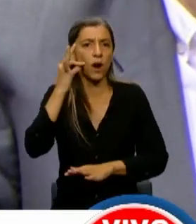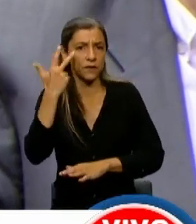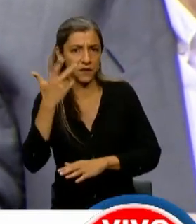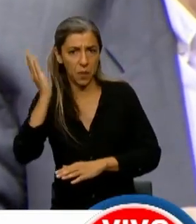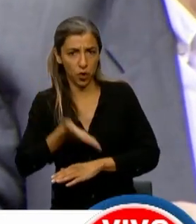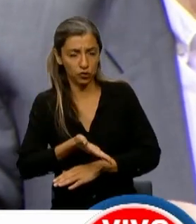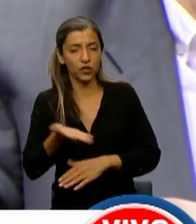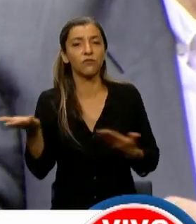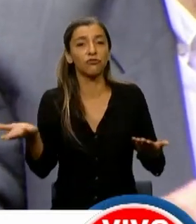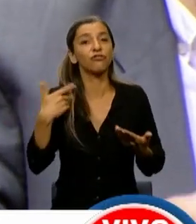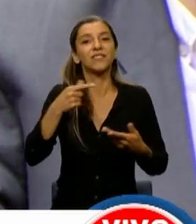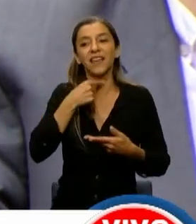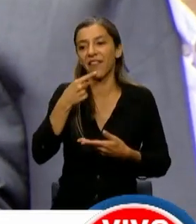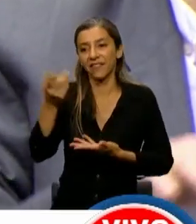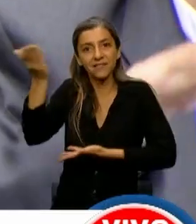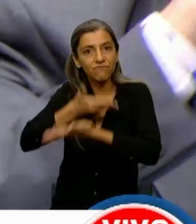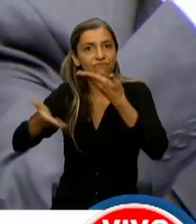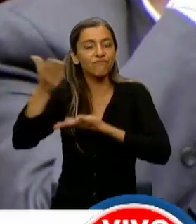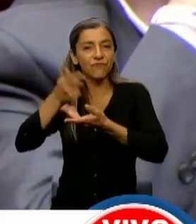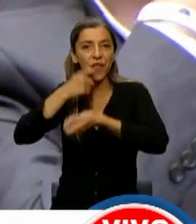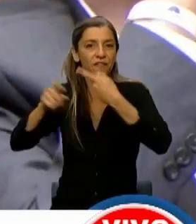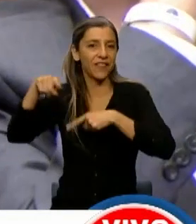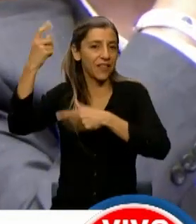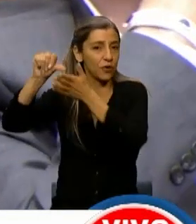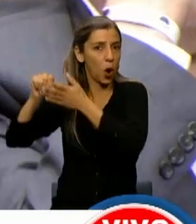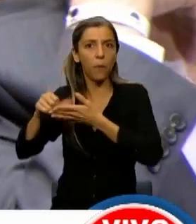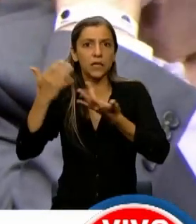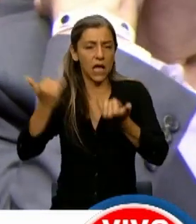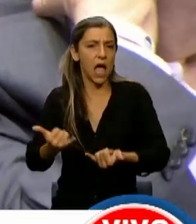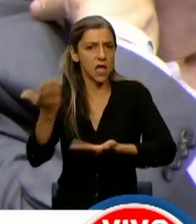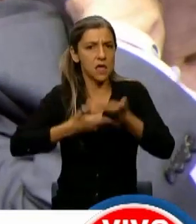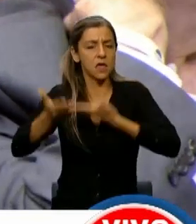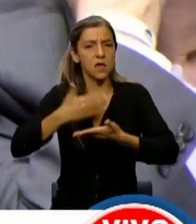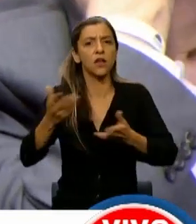En definitiva, el intercambio comercial de la Argentina aumentó un